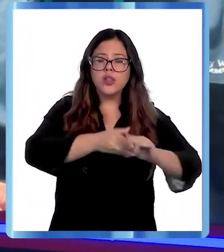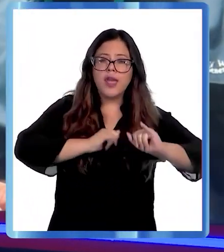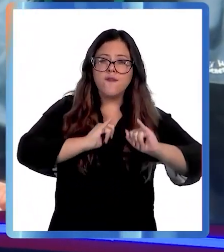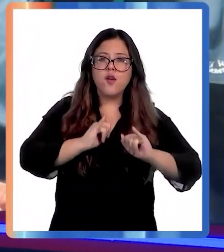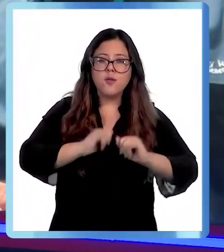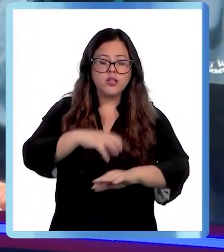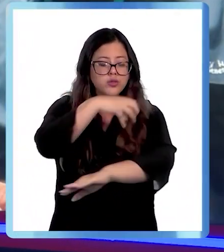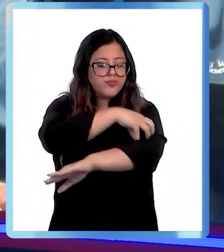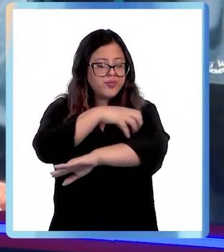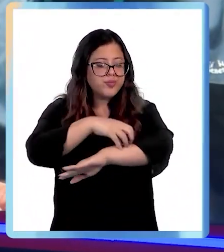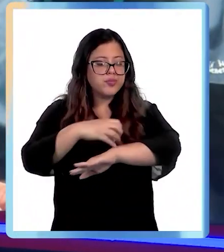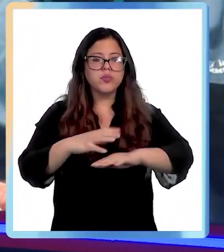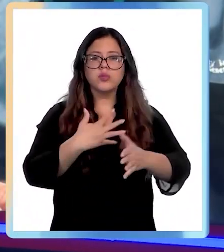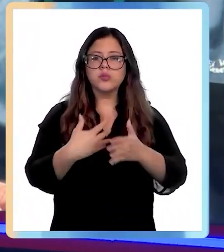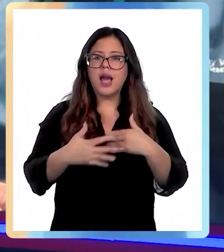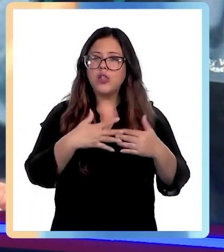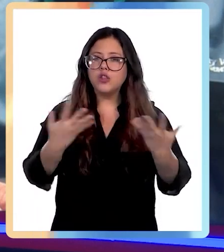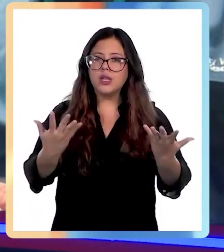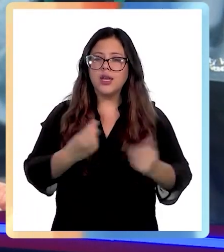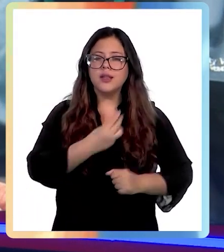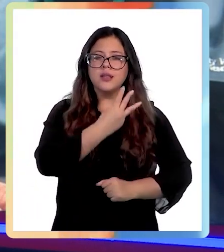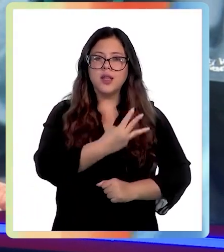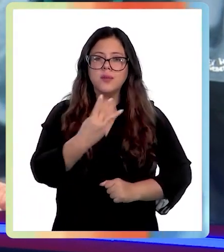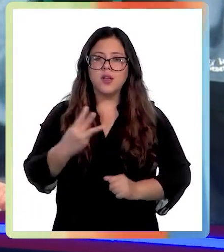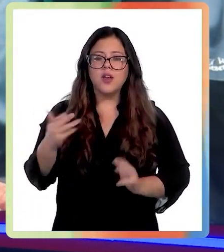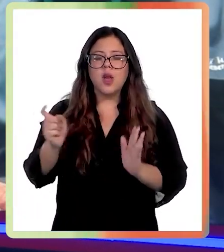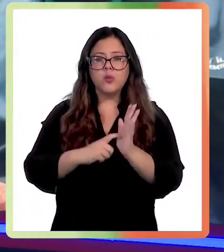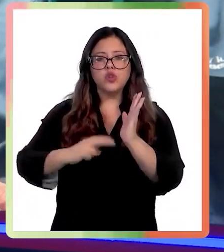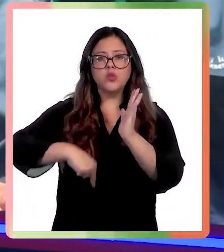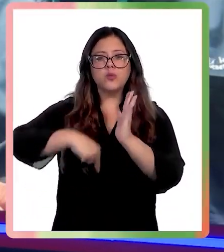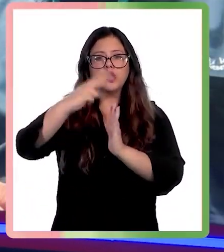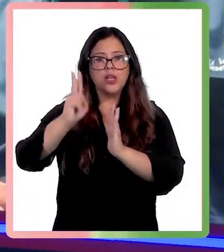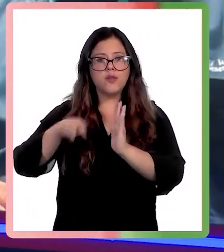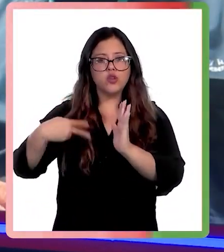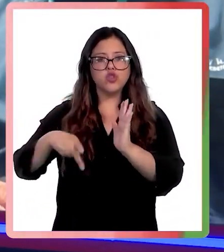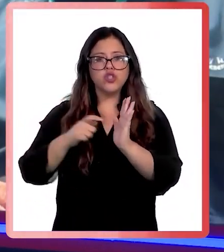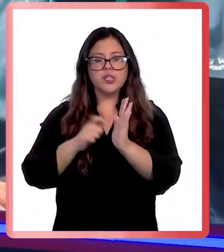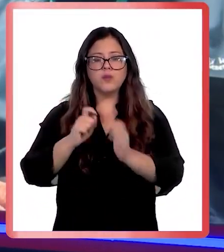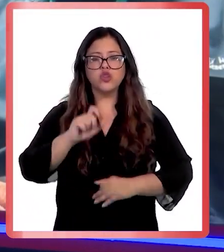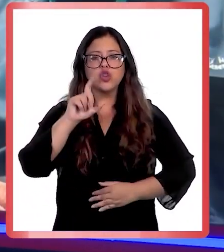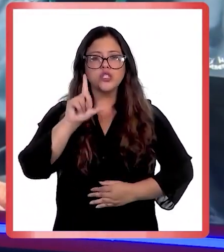Recuerden que la información de las regiones la pueden encontrar a través de nuestra página web